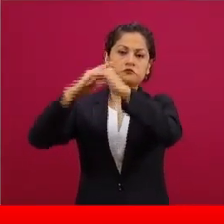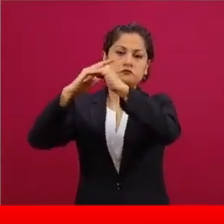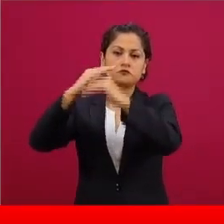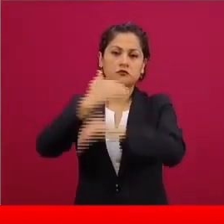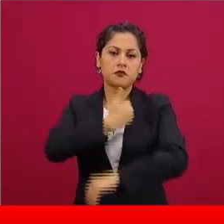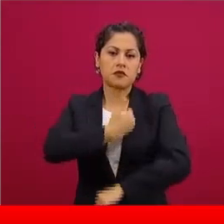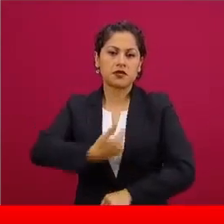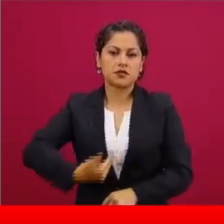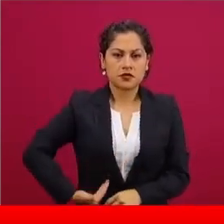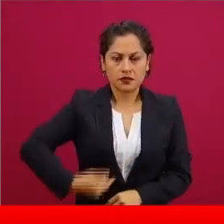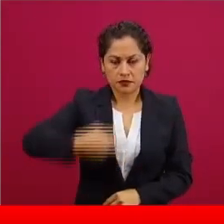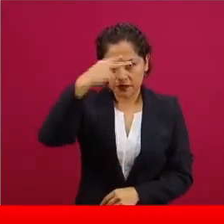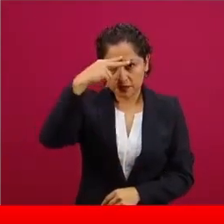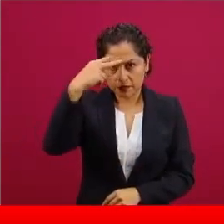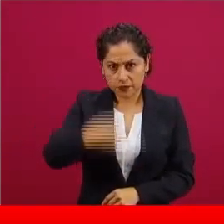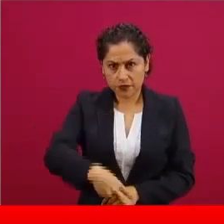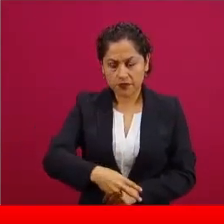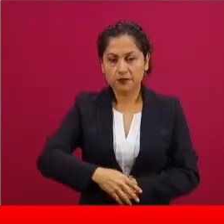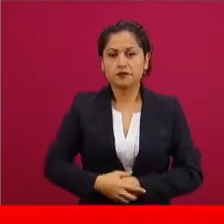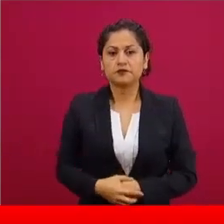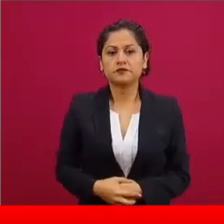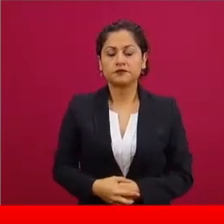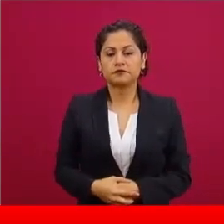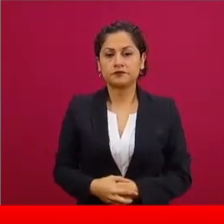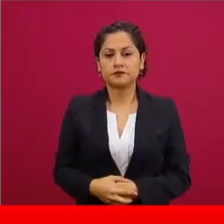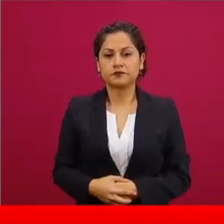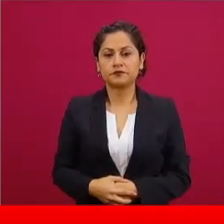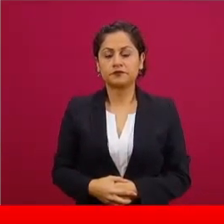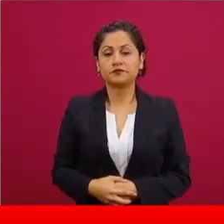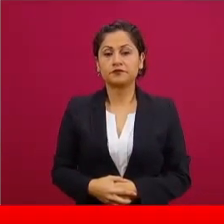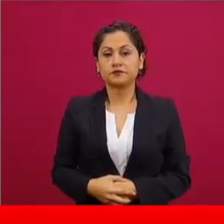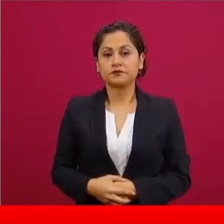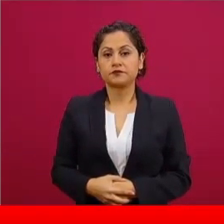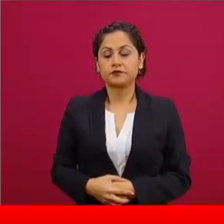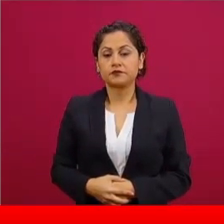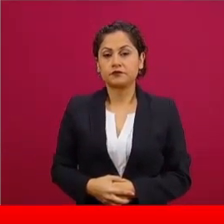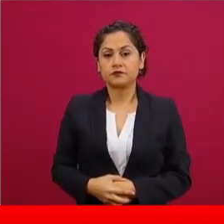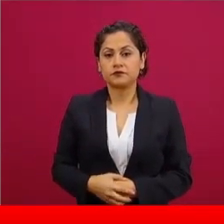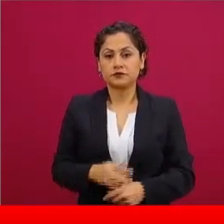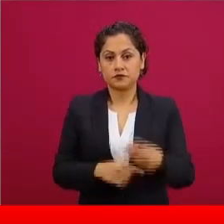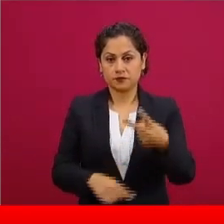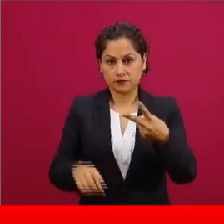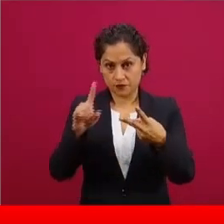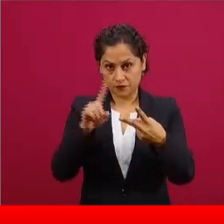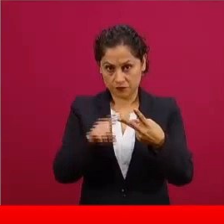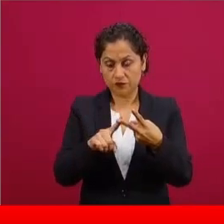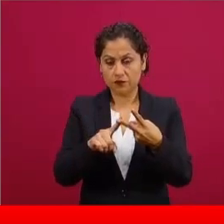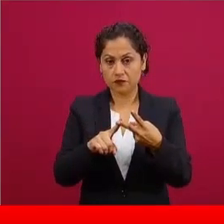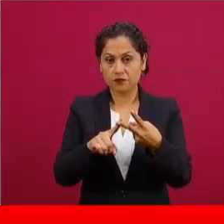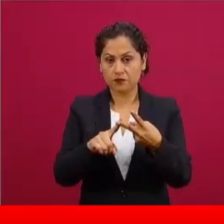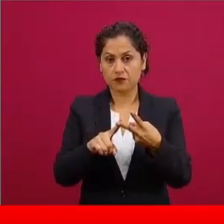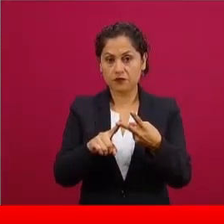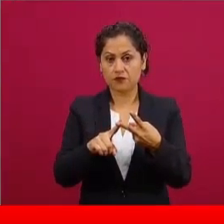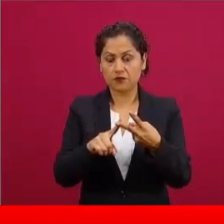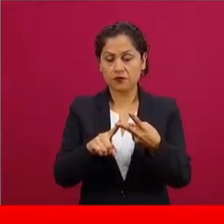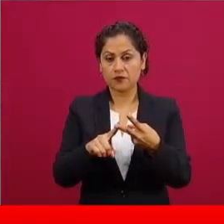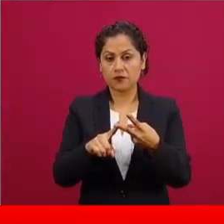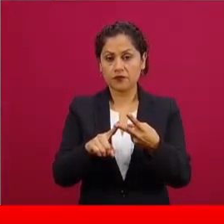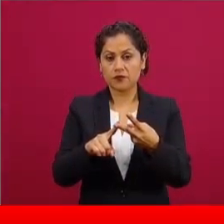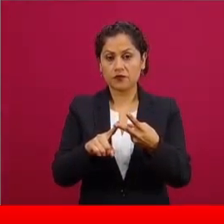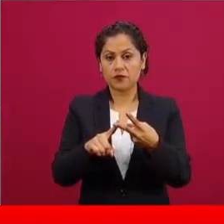2 no se ejercerá el 75%